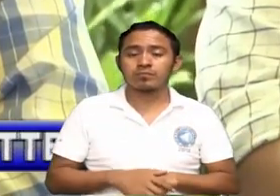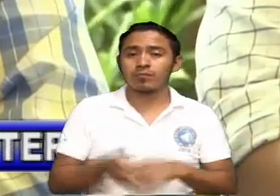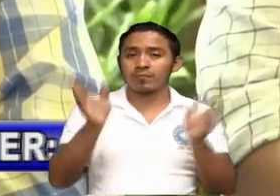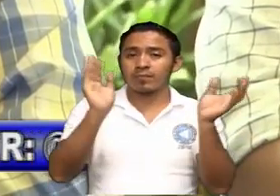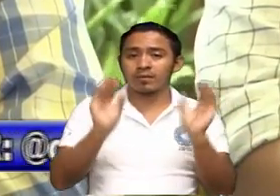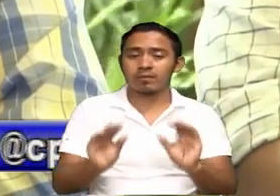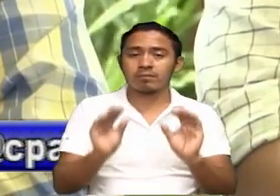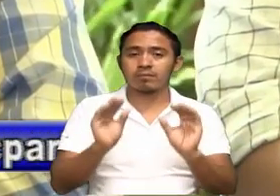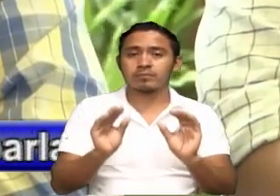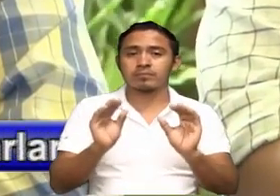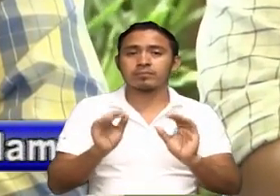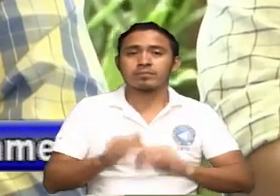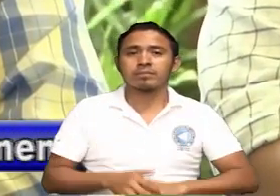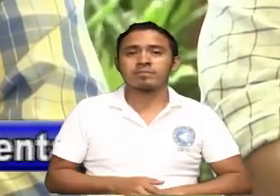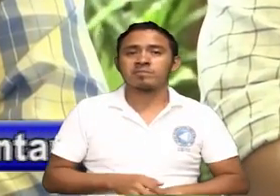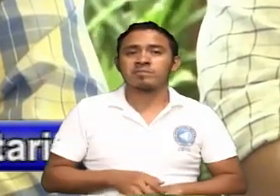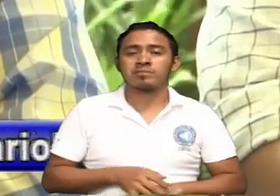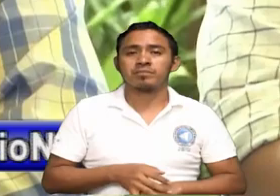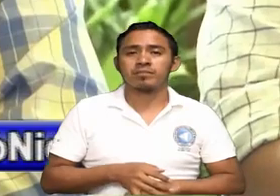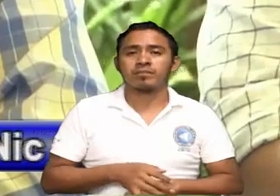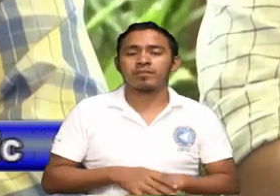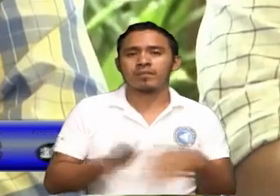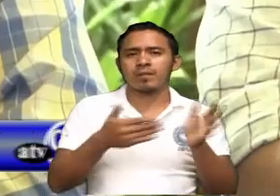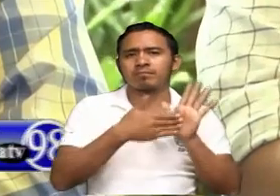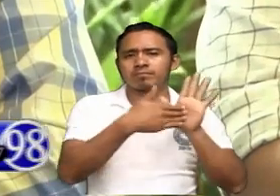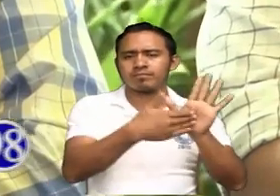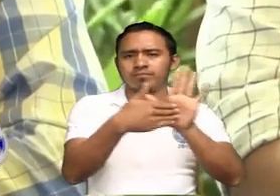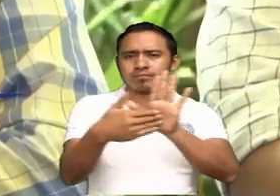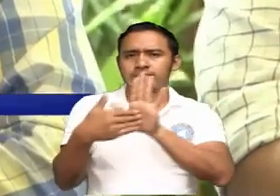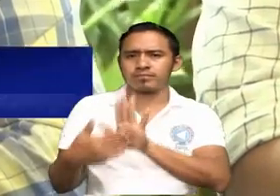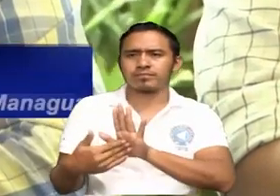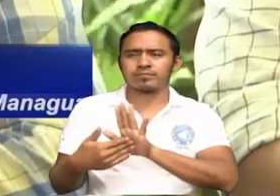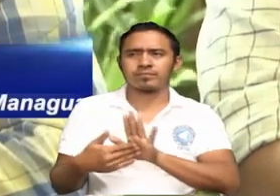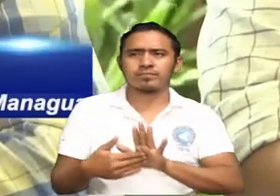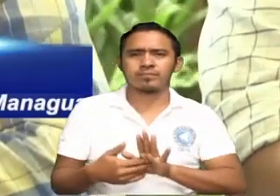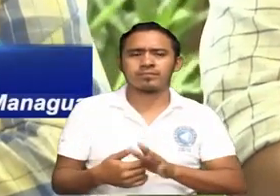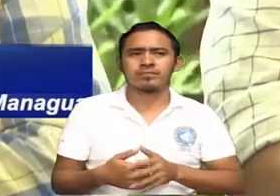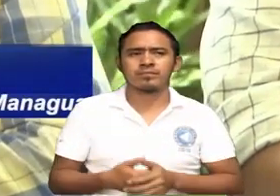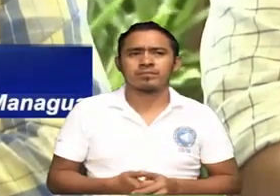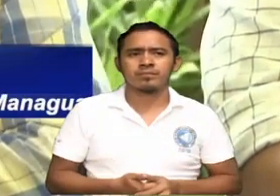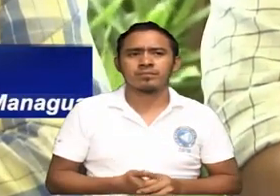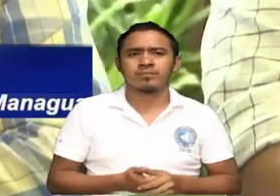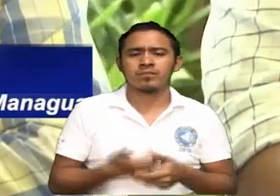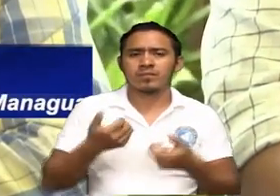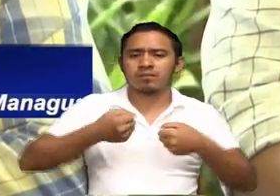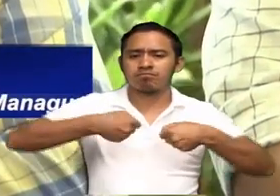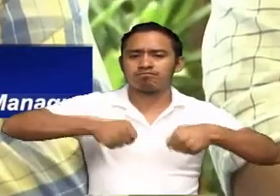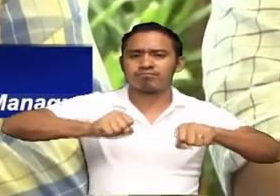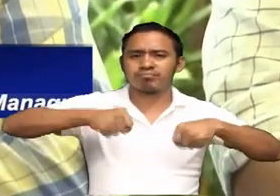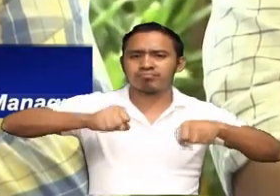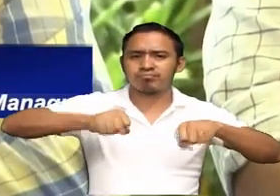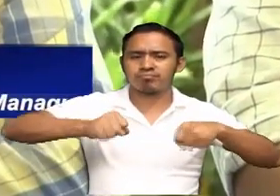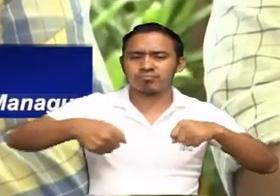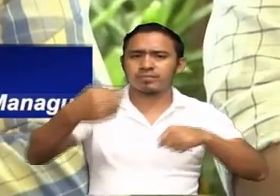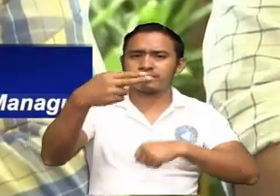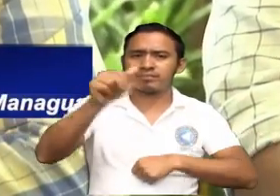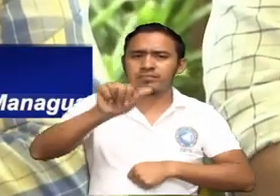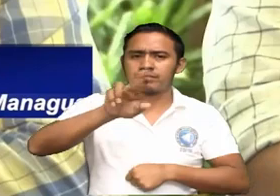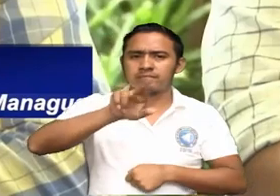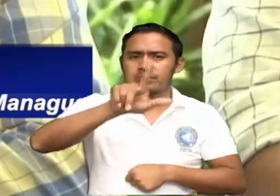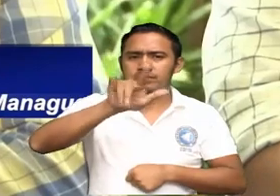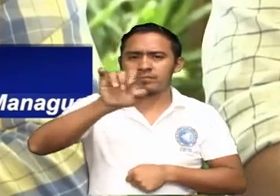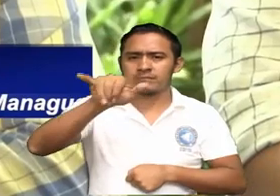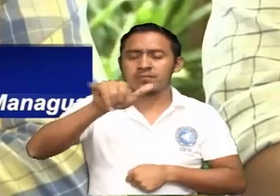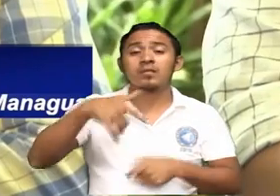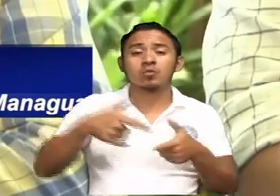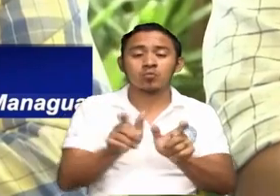A la una de la tarde va a haber un show de motos Harley, del club de